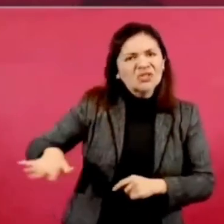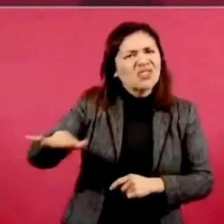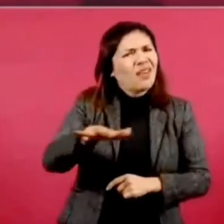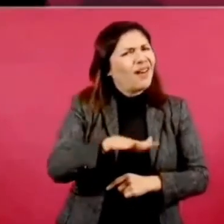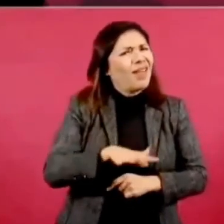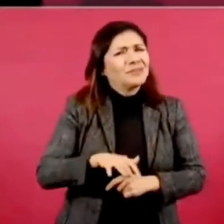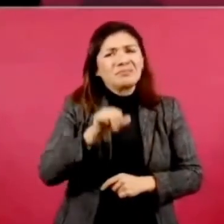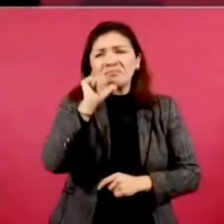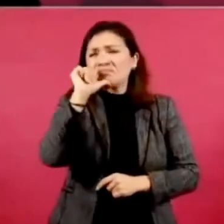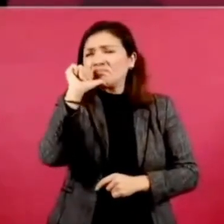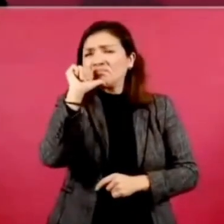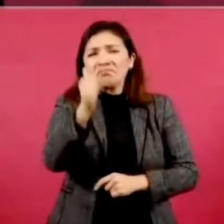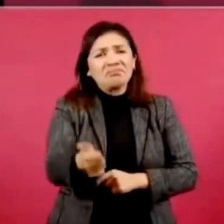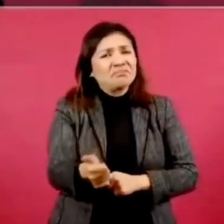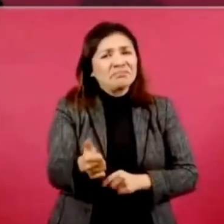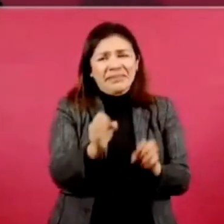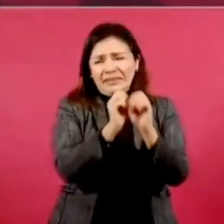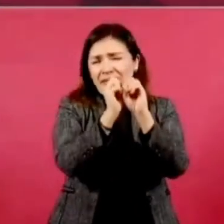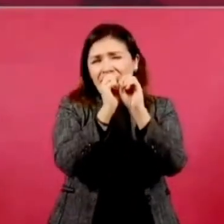Ni una sola.